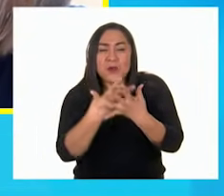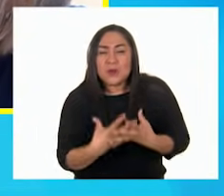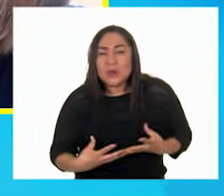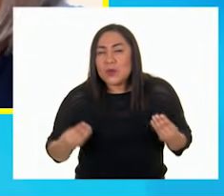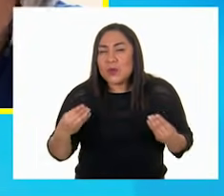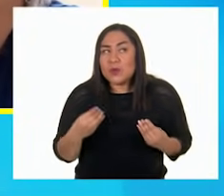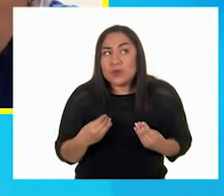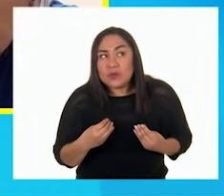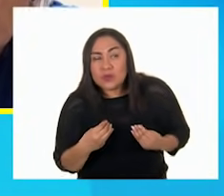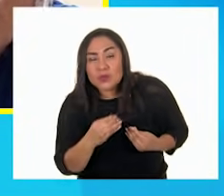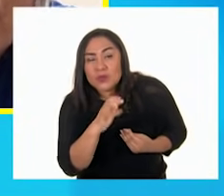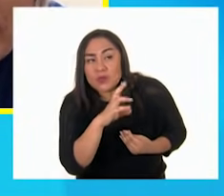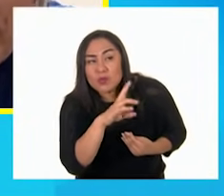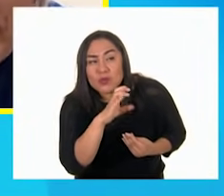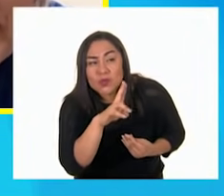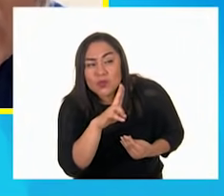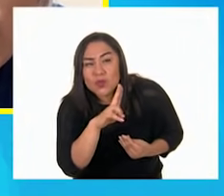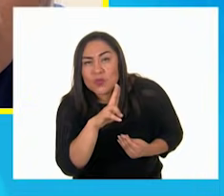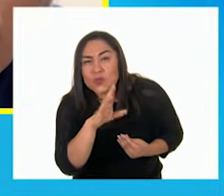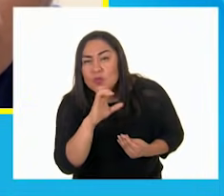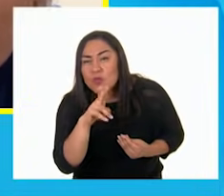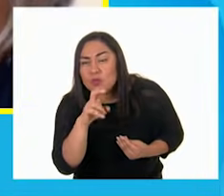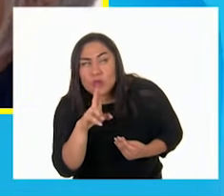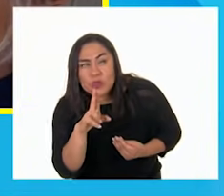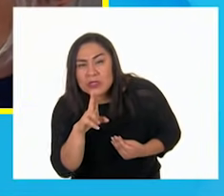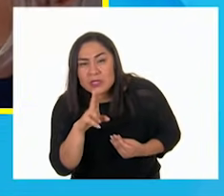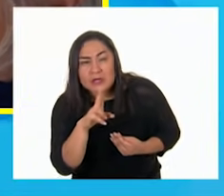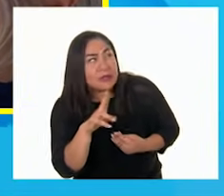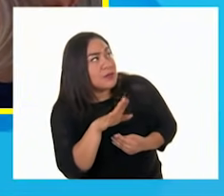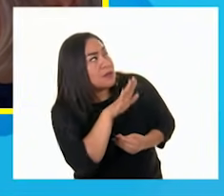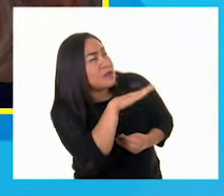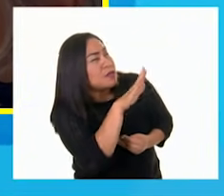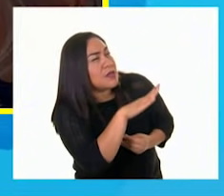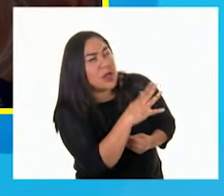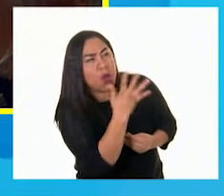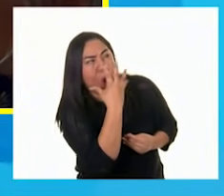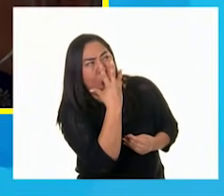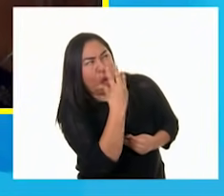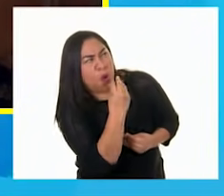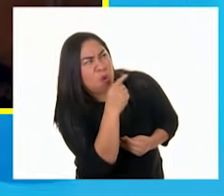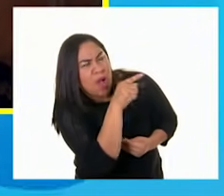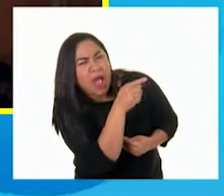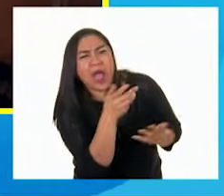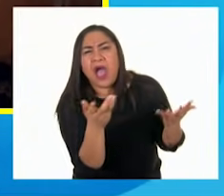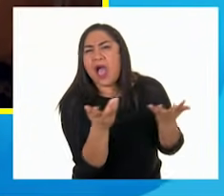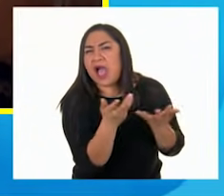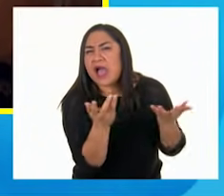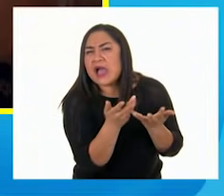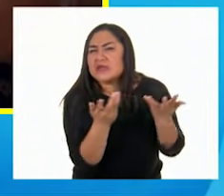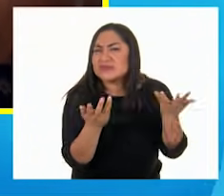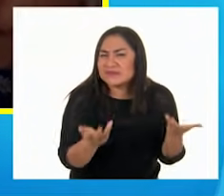Cucú, cucú. Lobo, ¿qué haces?